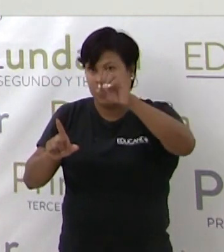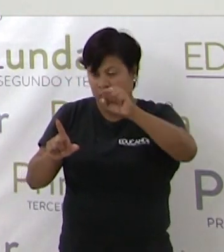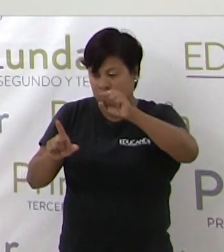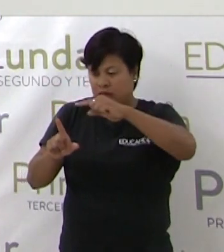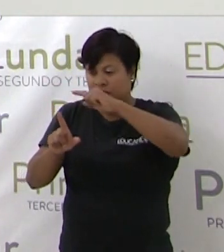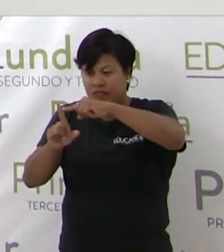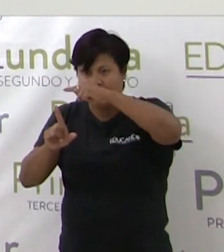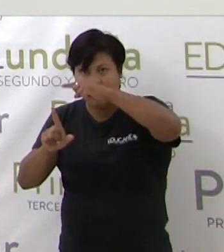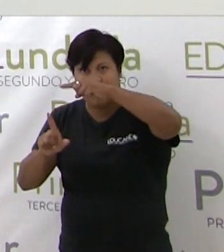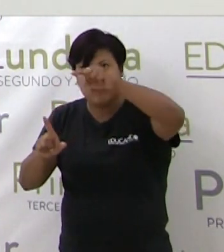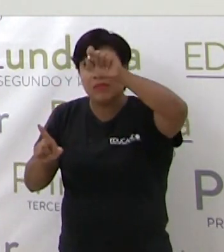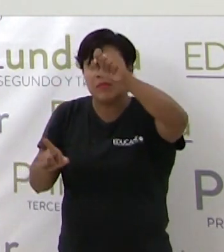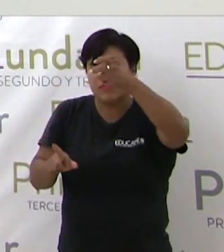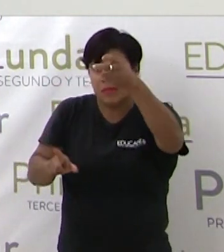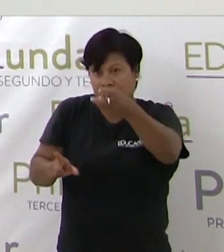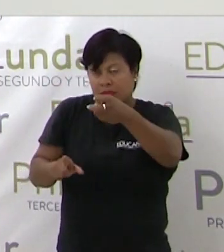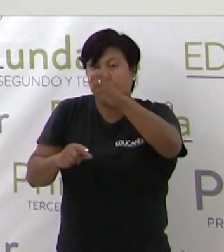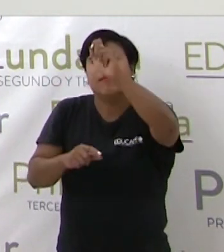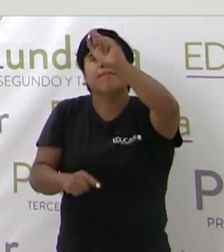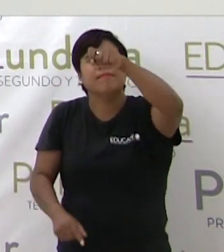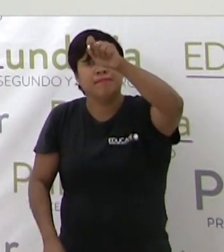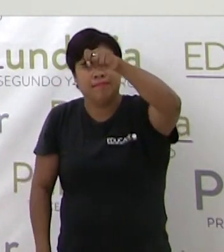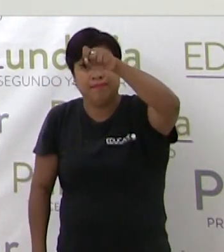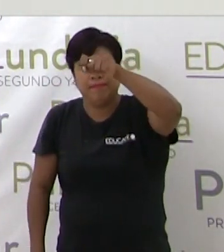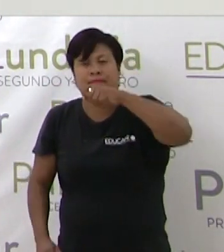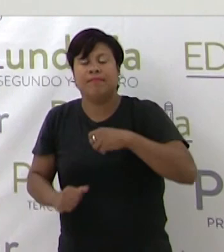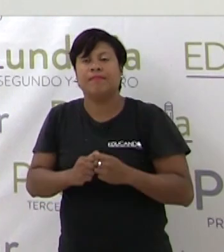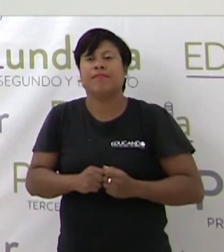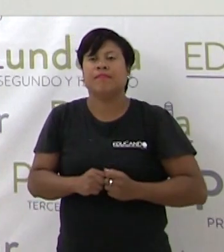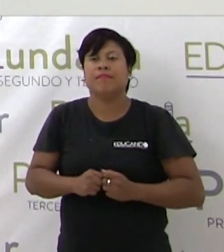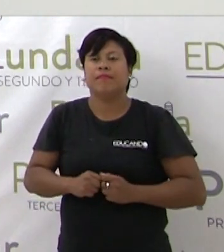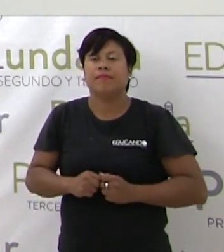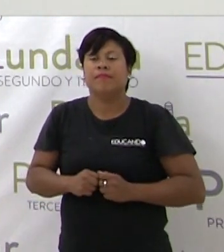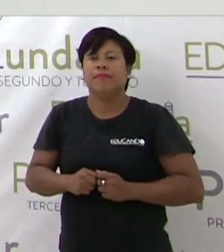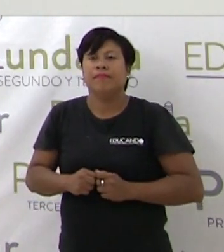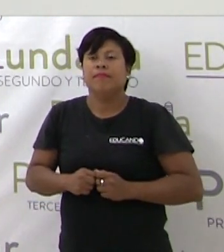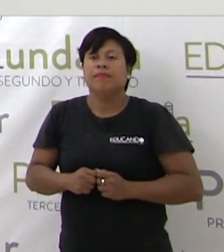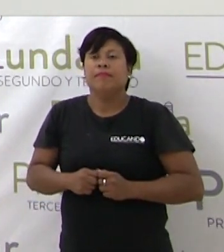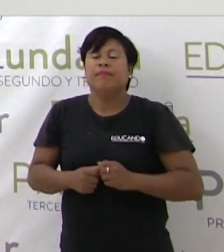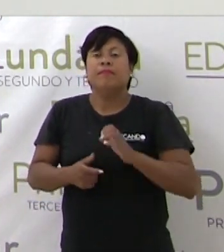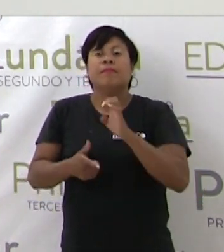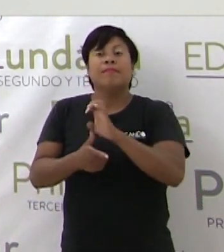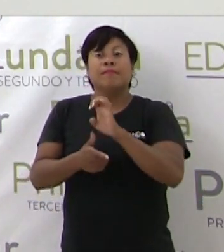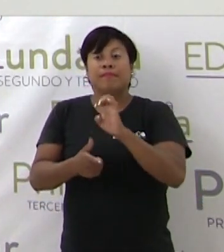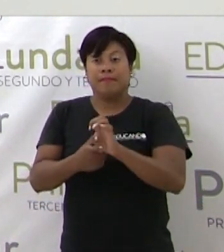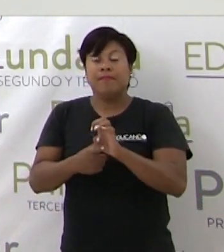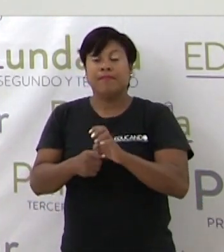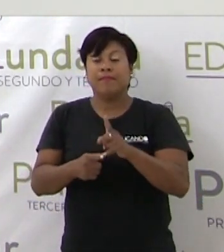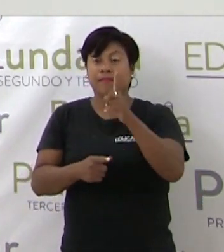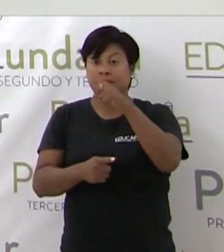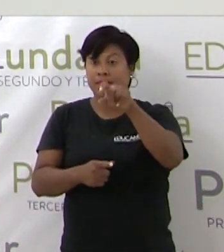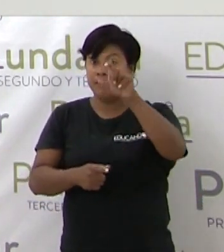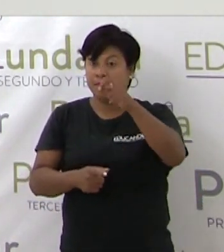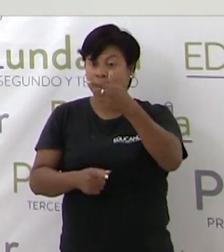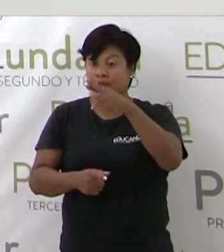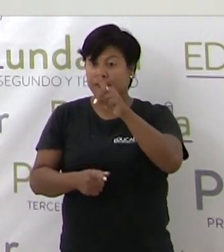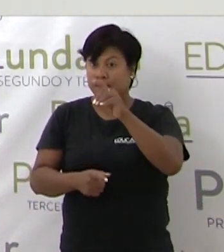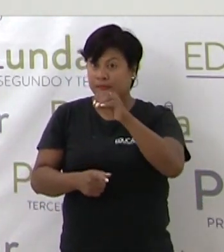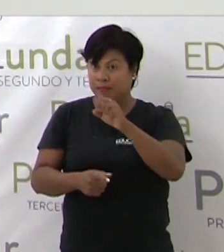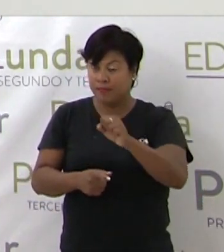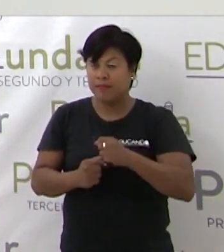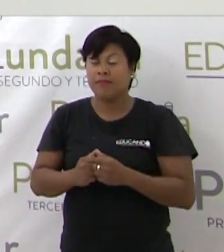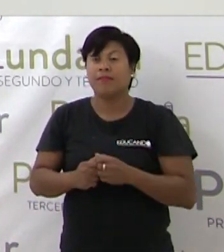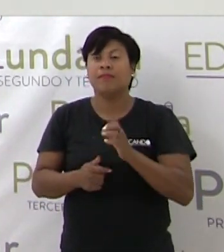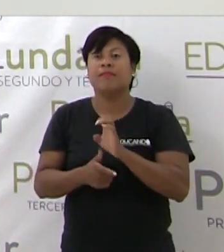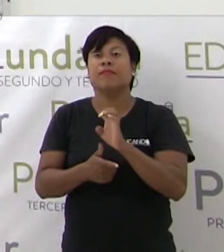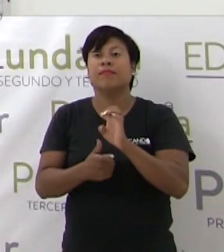A ver, ahí está, se movió otra vez, pero ya lo tenemos, listo. Entonces voy a medir 120 grados,